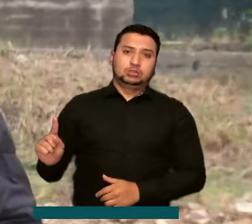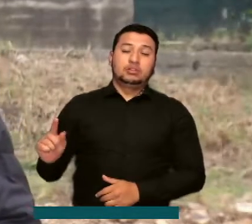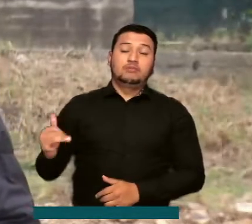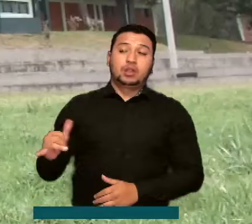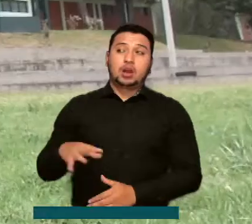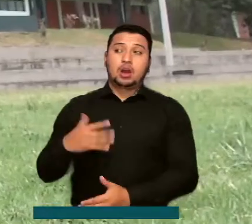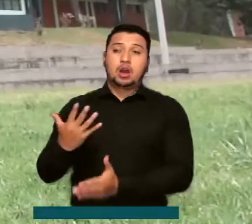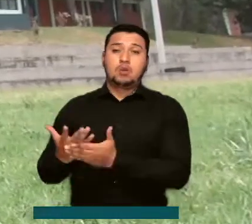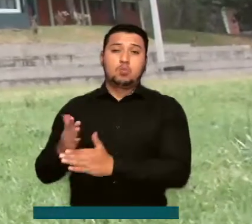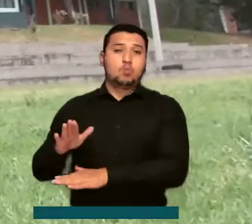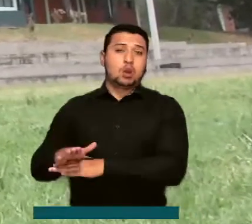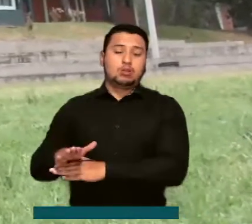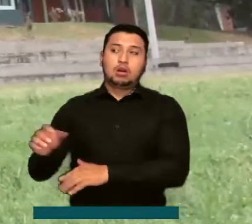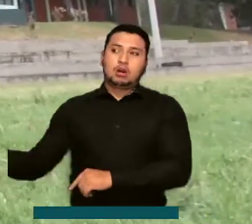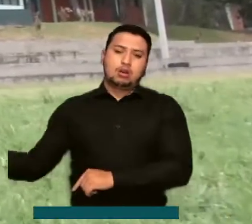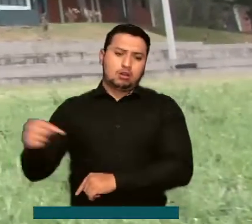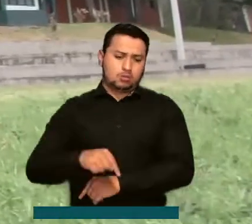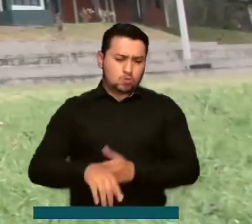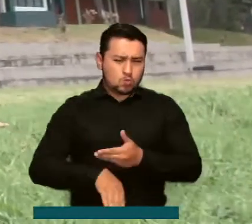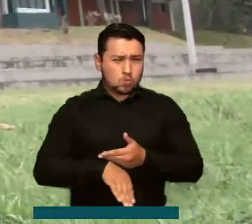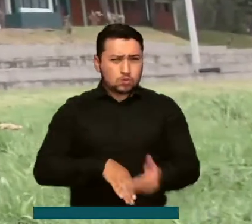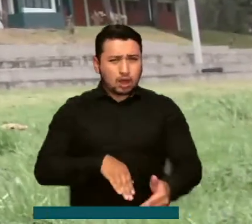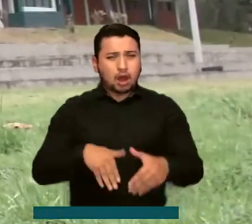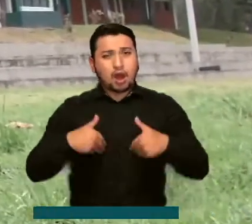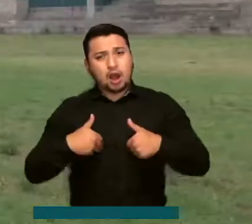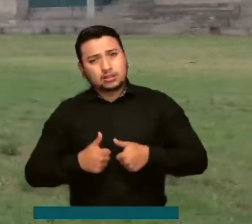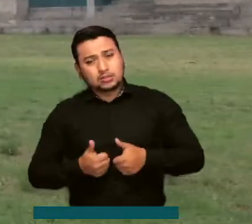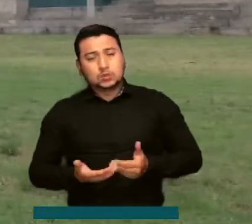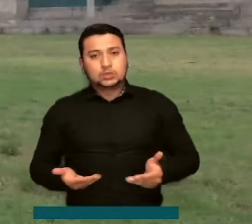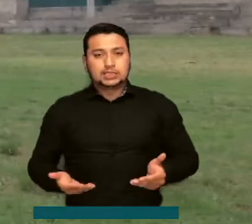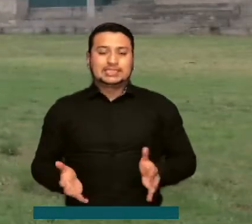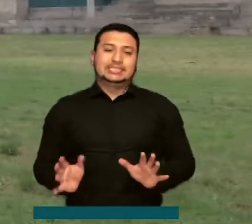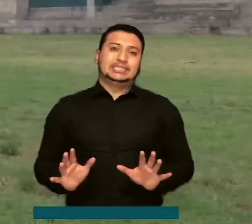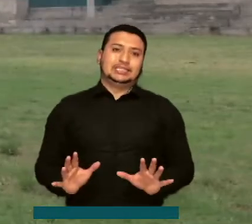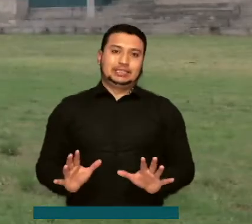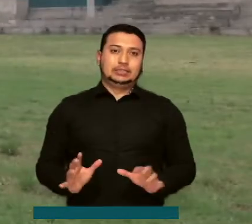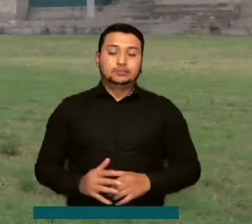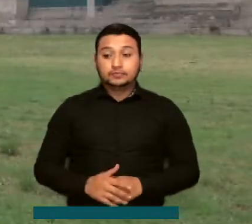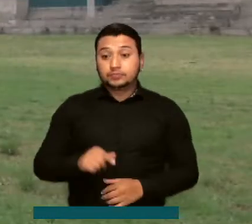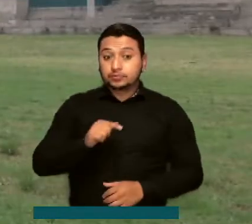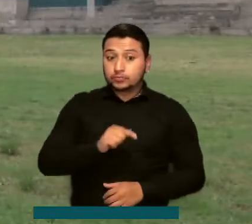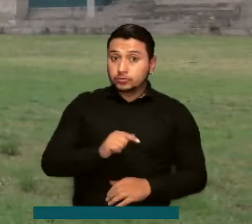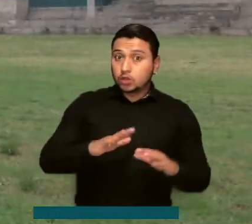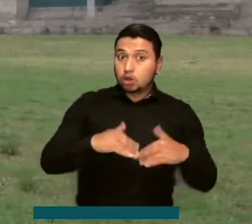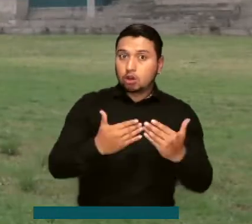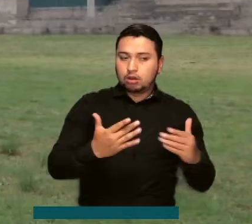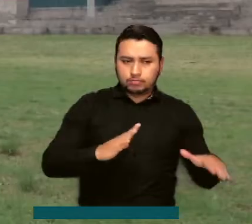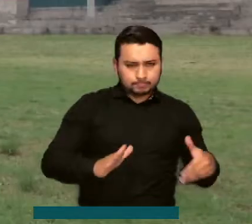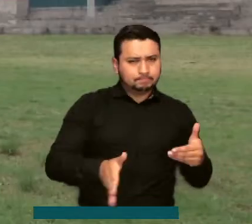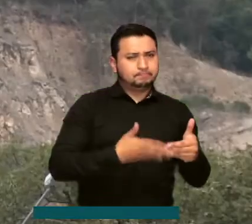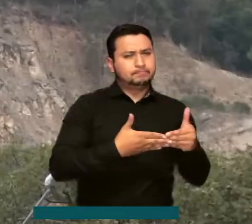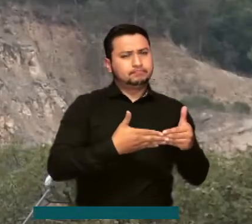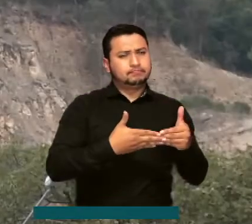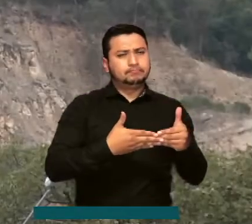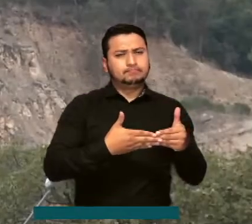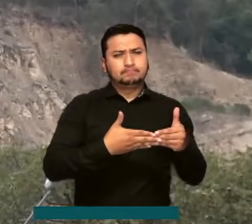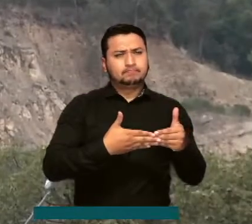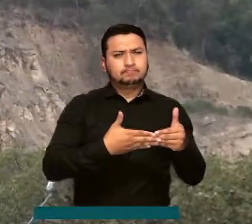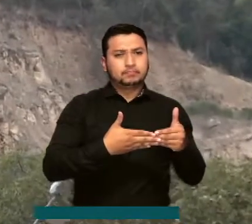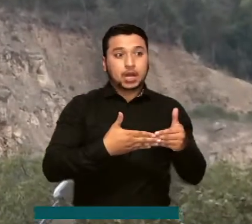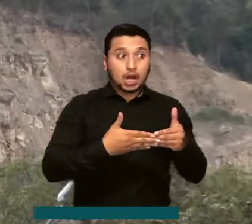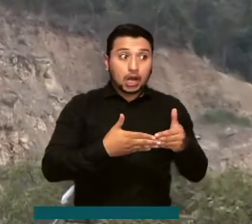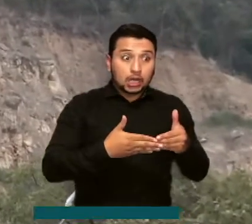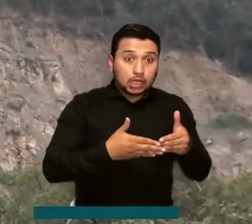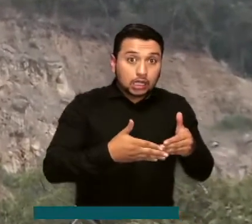llegan cansados. El colegio duró cerrado todo el tiempo. Hace 7 años reabrió durante 2 años, pero la situación continuaba y tuvieron